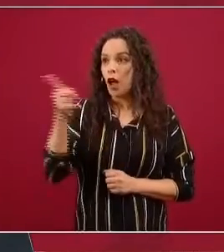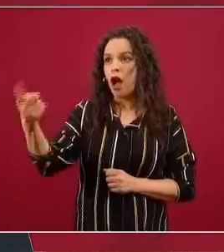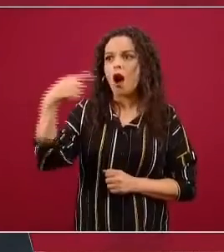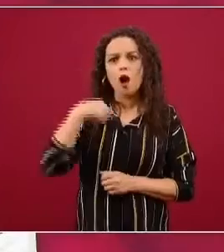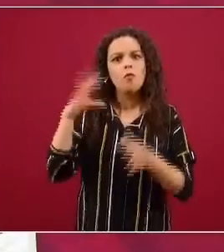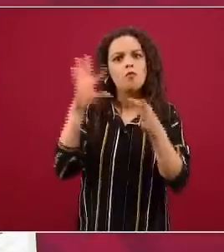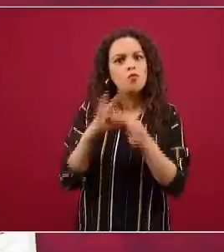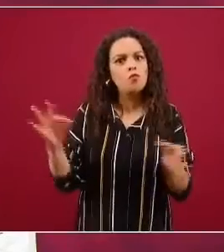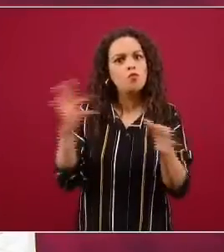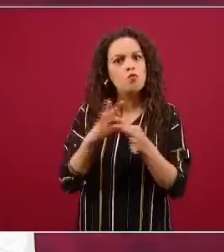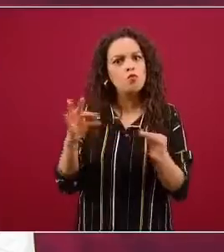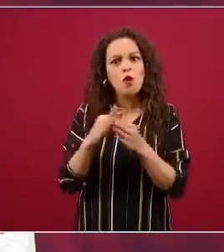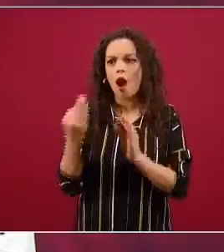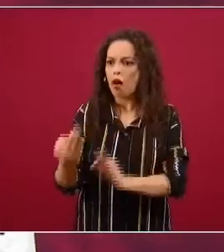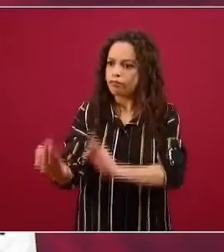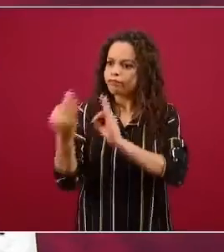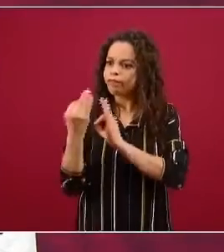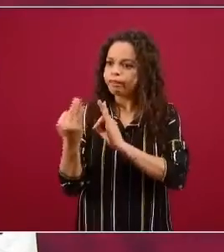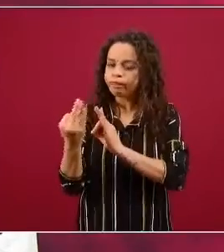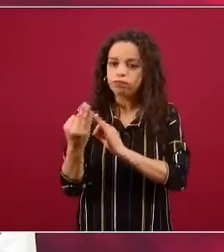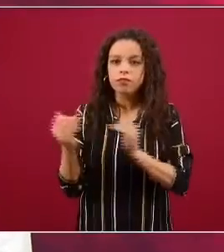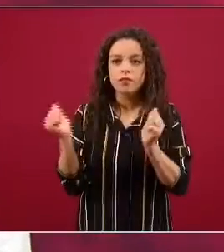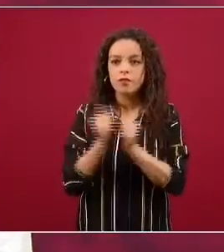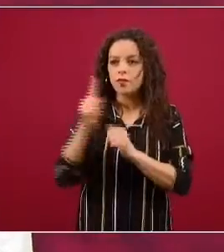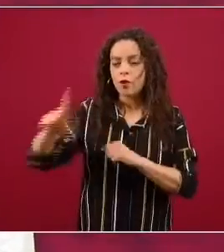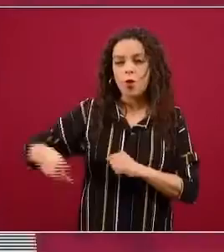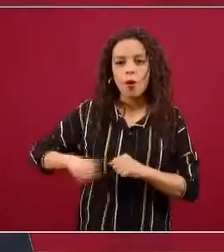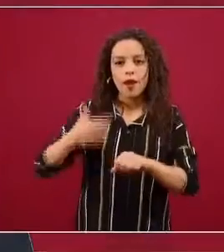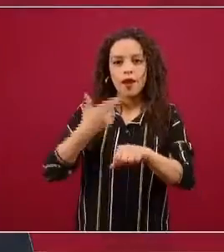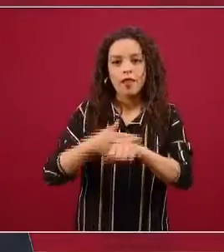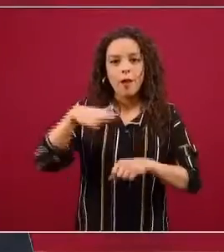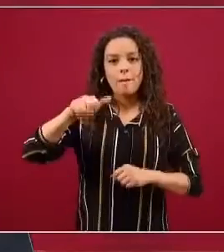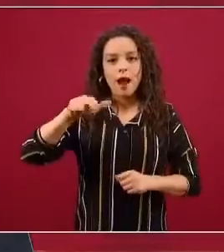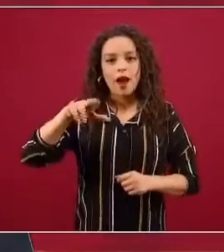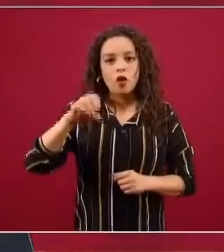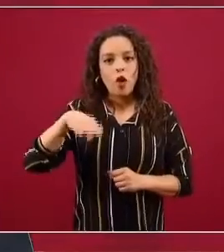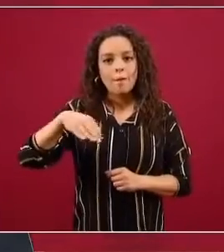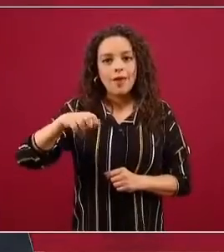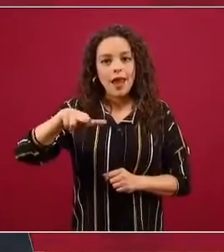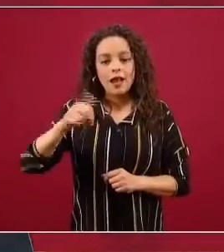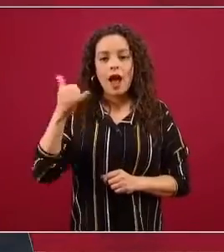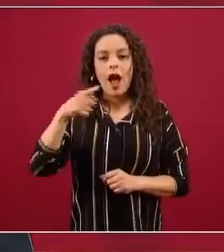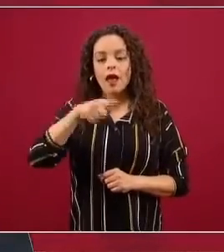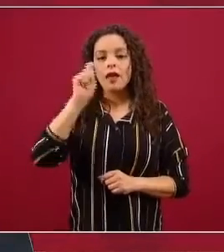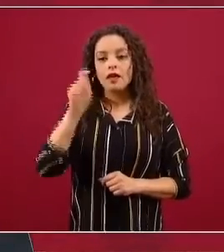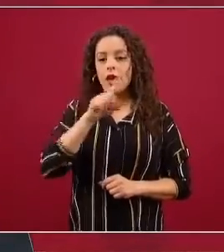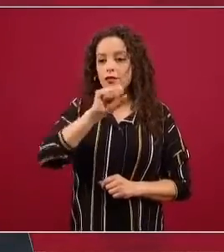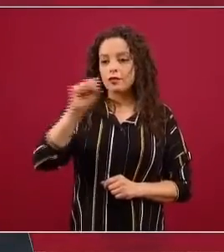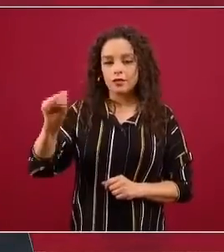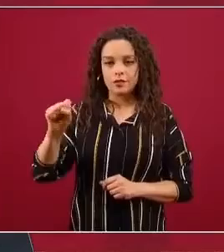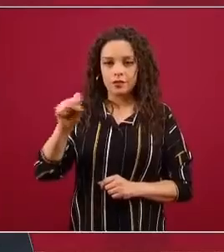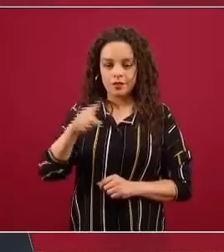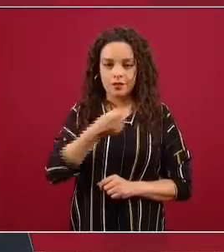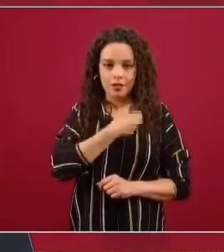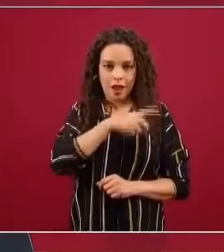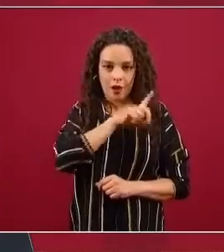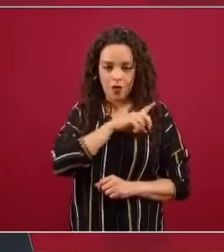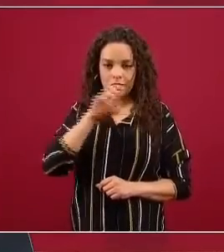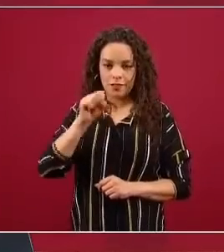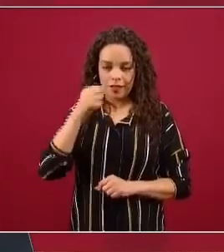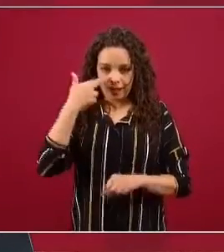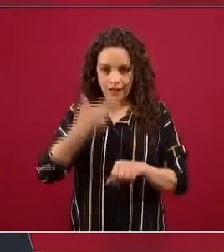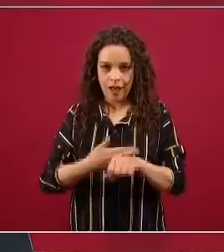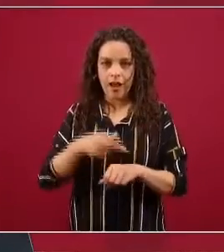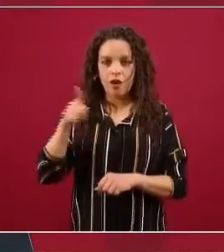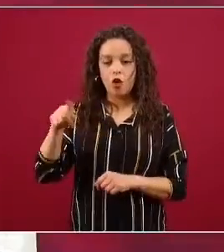explicaran directamente el gobernador Marco Mena y su secretario de Salud, el doctor Lima. Y